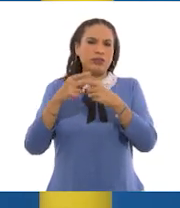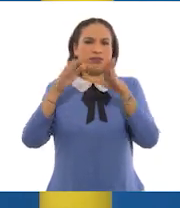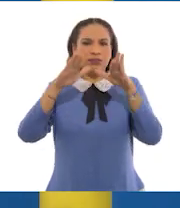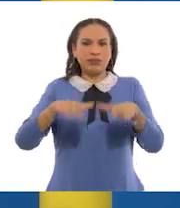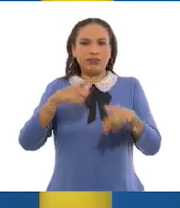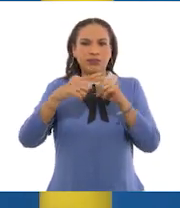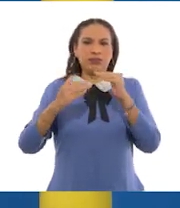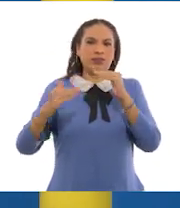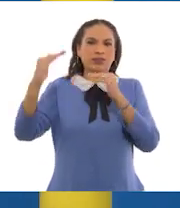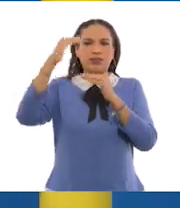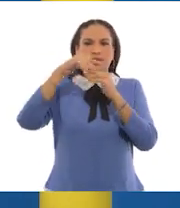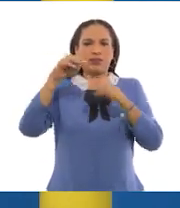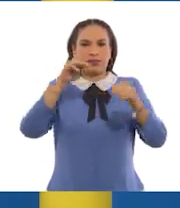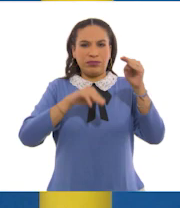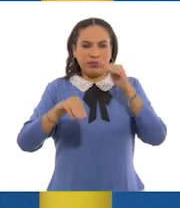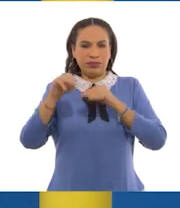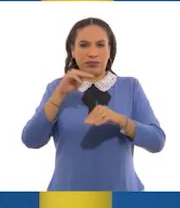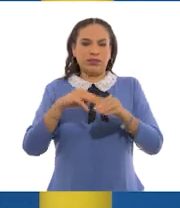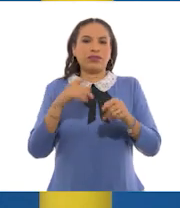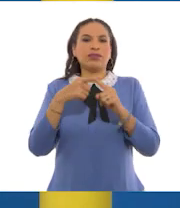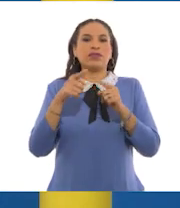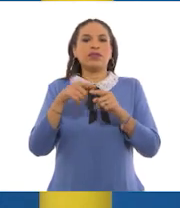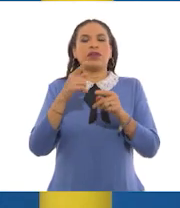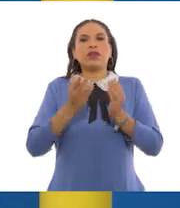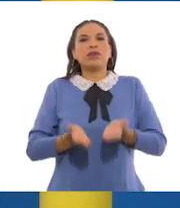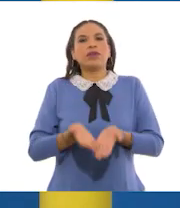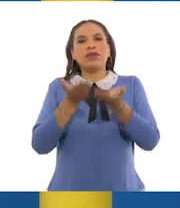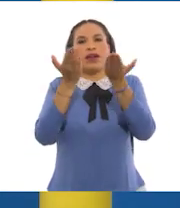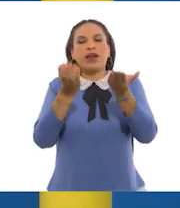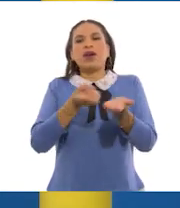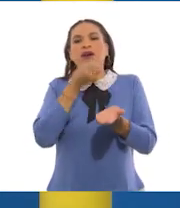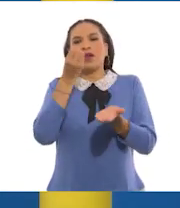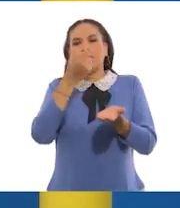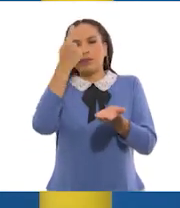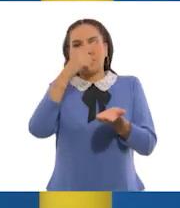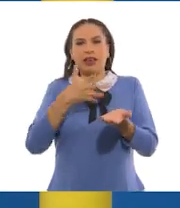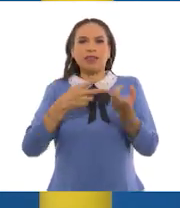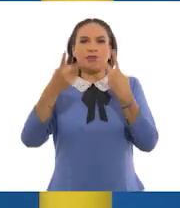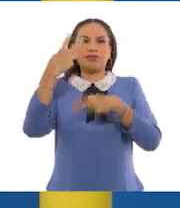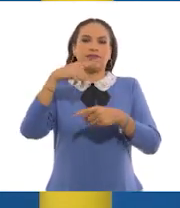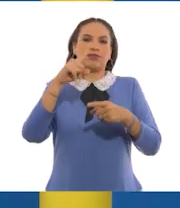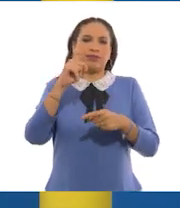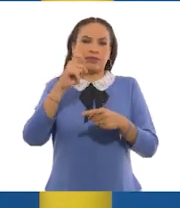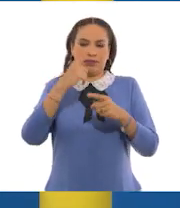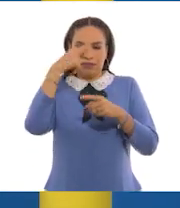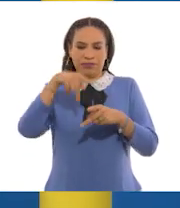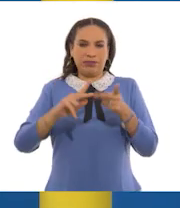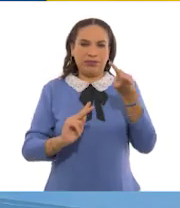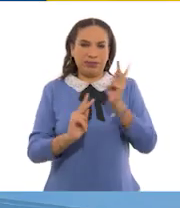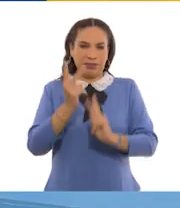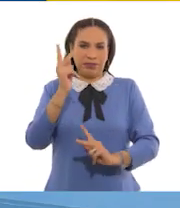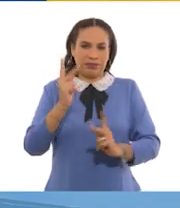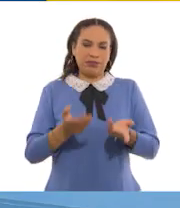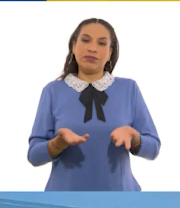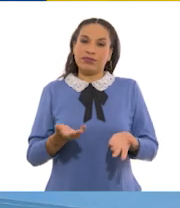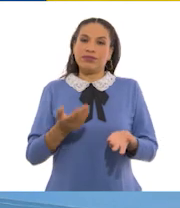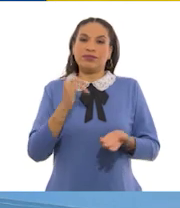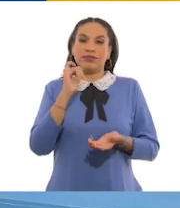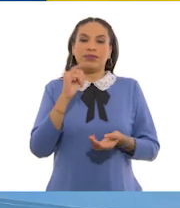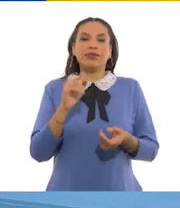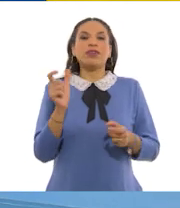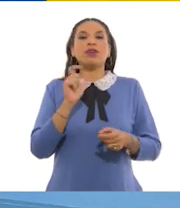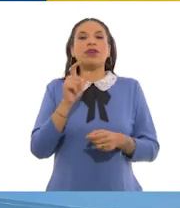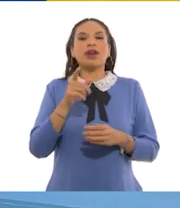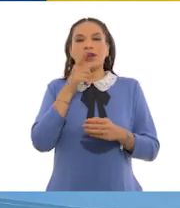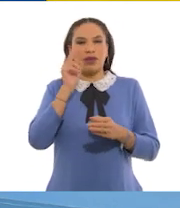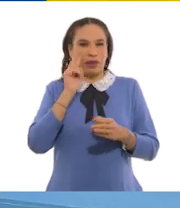hacían en la parte alta de un monte. Y lo hacían con ofrendas y oraciones para que tuvieran agua para sus cosechas. Así es, y